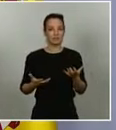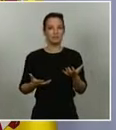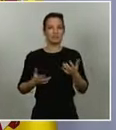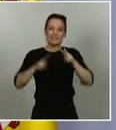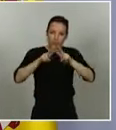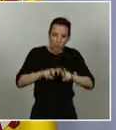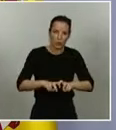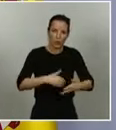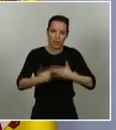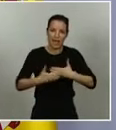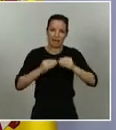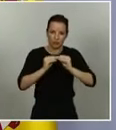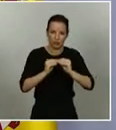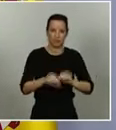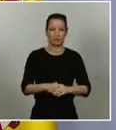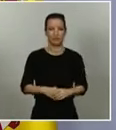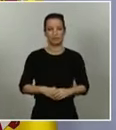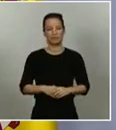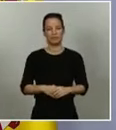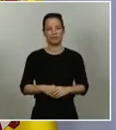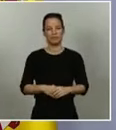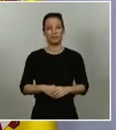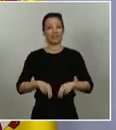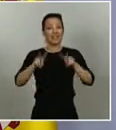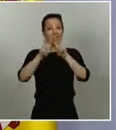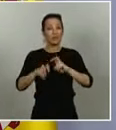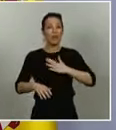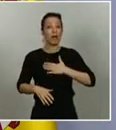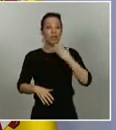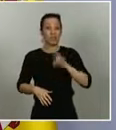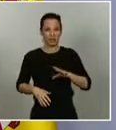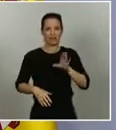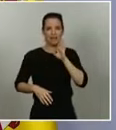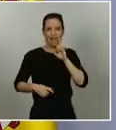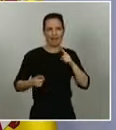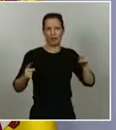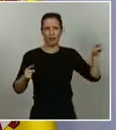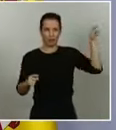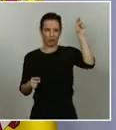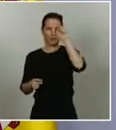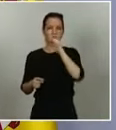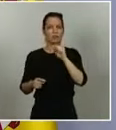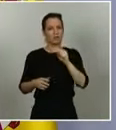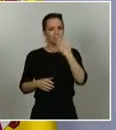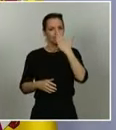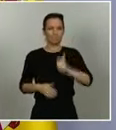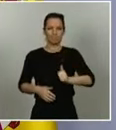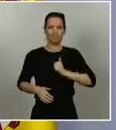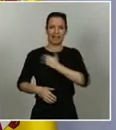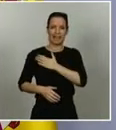El estudio es de todos ellos, pero quiero de verdad aprovechar esta oportunidad para